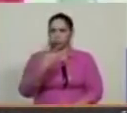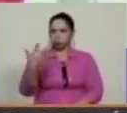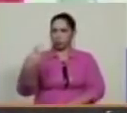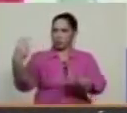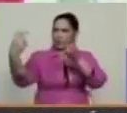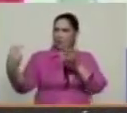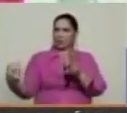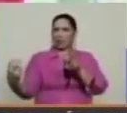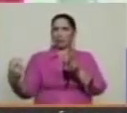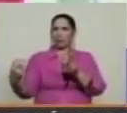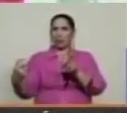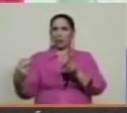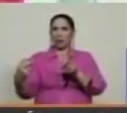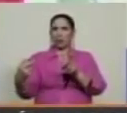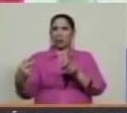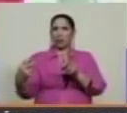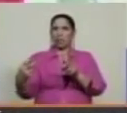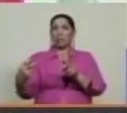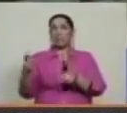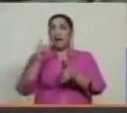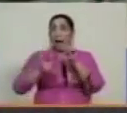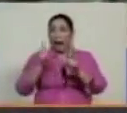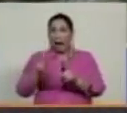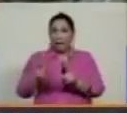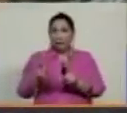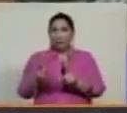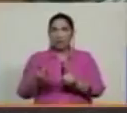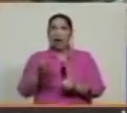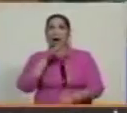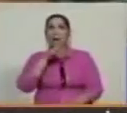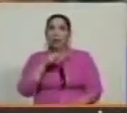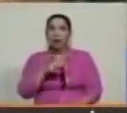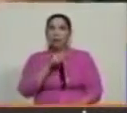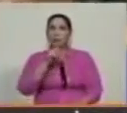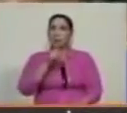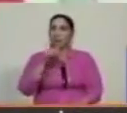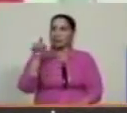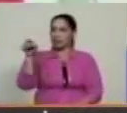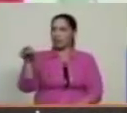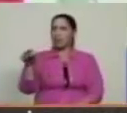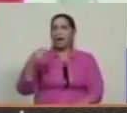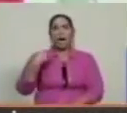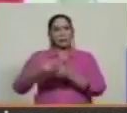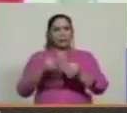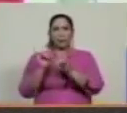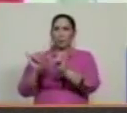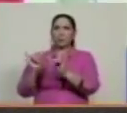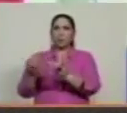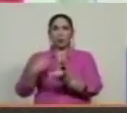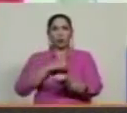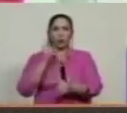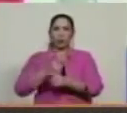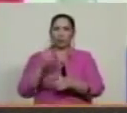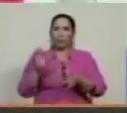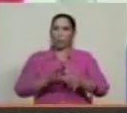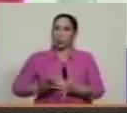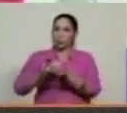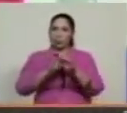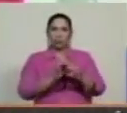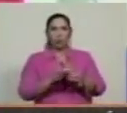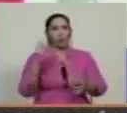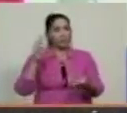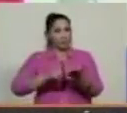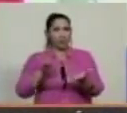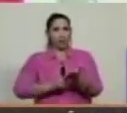Si viene alguien a hablarme mal de ti, hacemos lo mismo. Nosotros tenemos que estar unidos. Unidos de